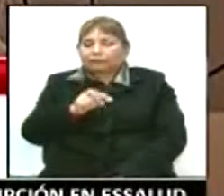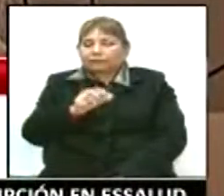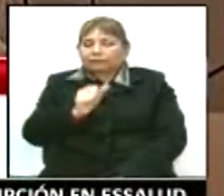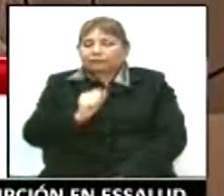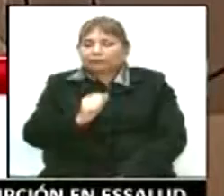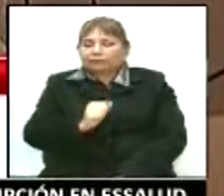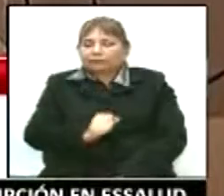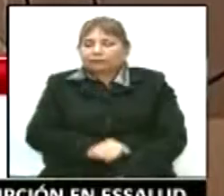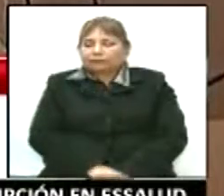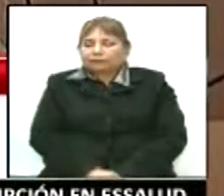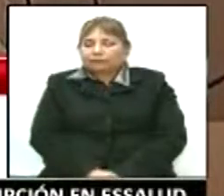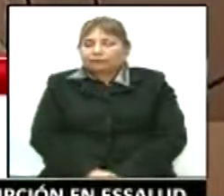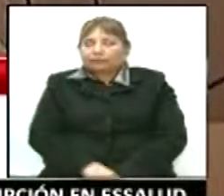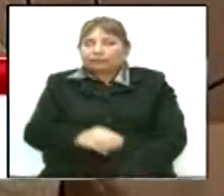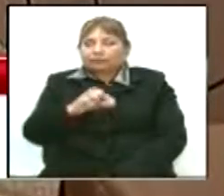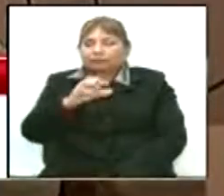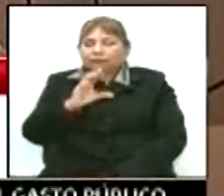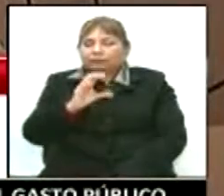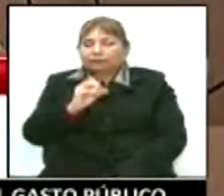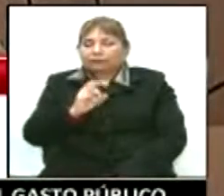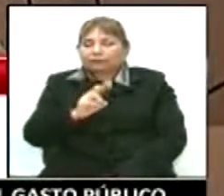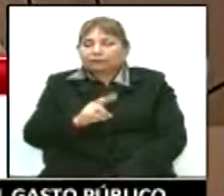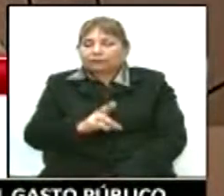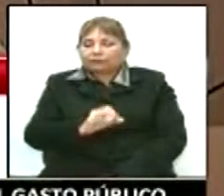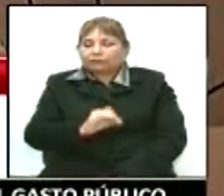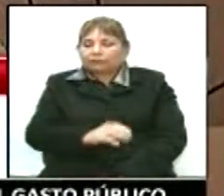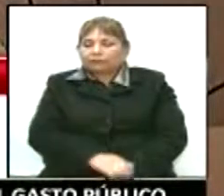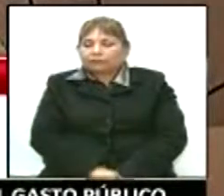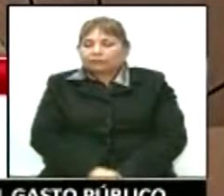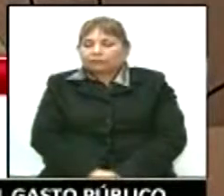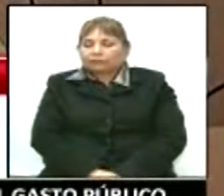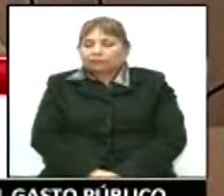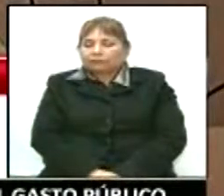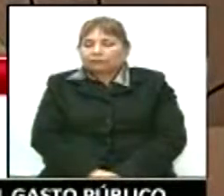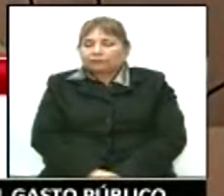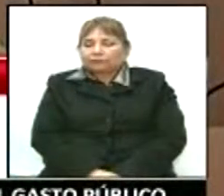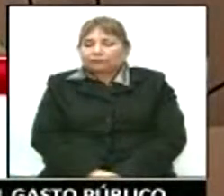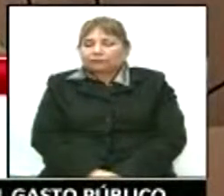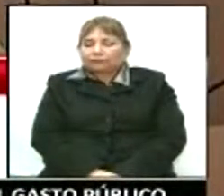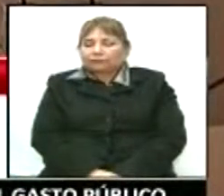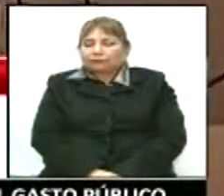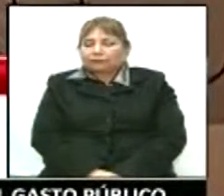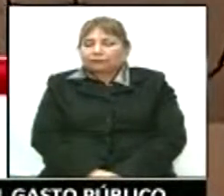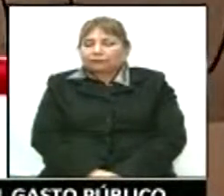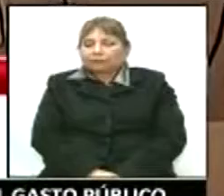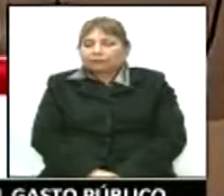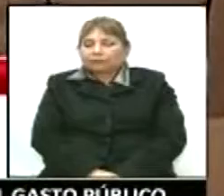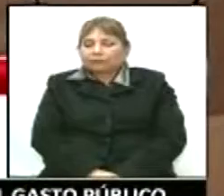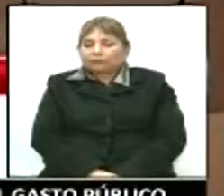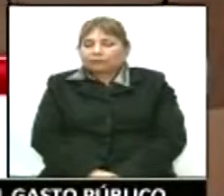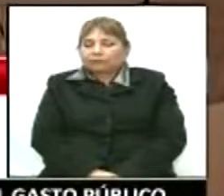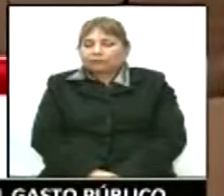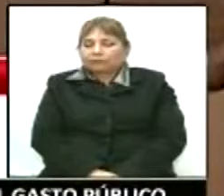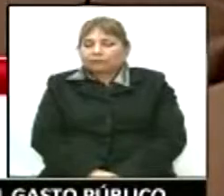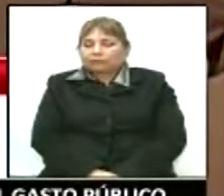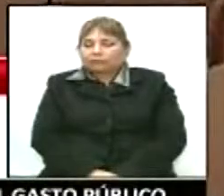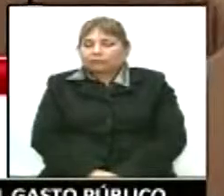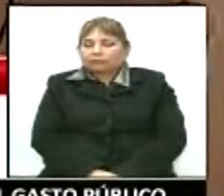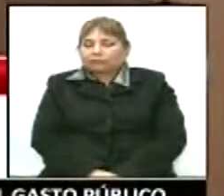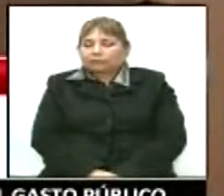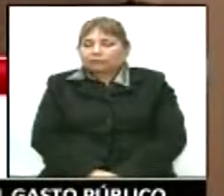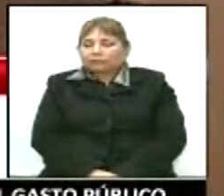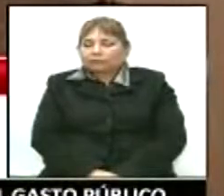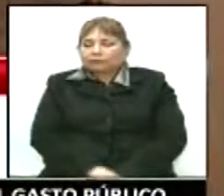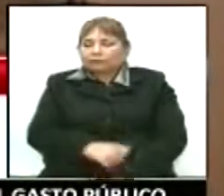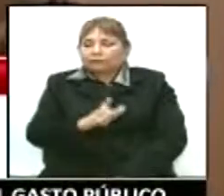congresista Horacio Pacori, congresista Tania Pariona, congresista Mauricio Mulder. Congresista